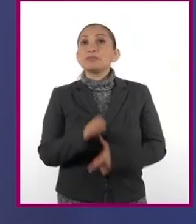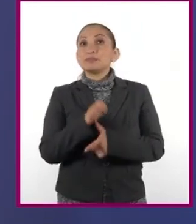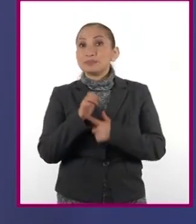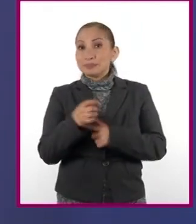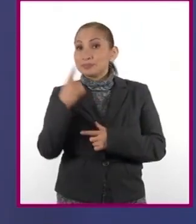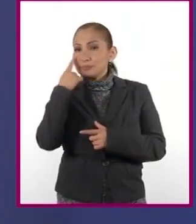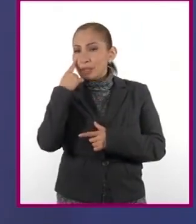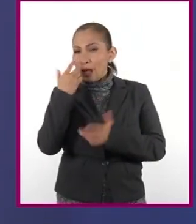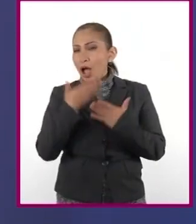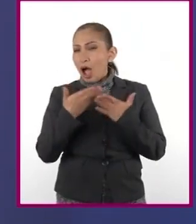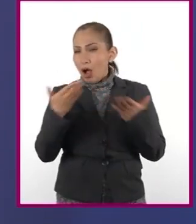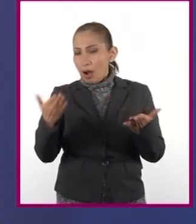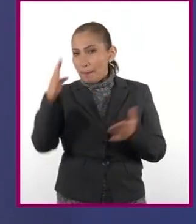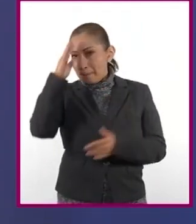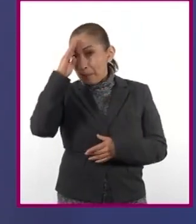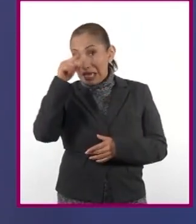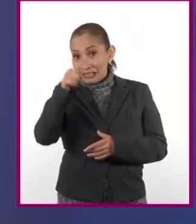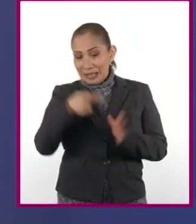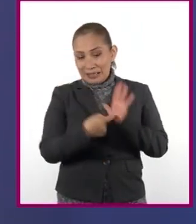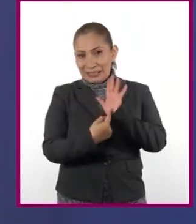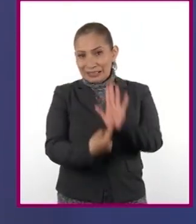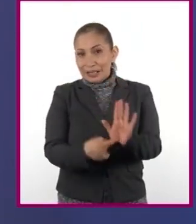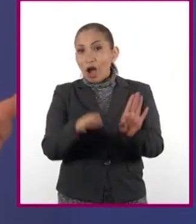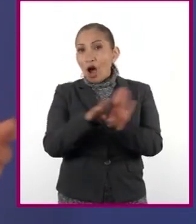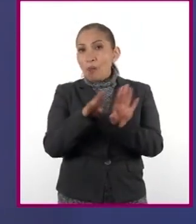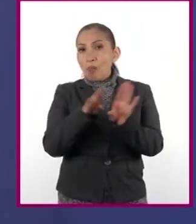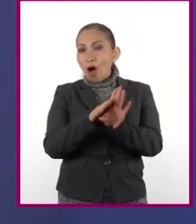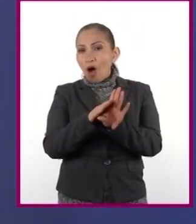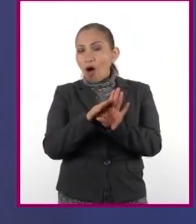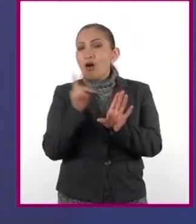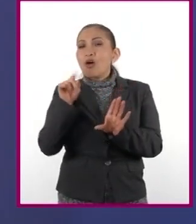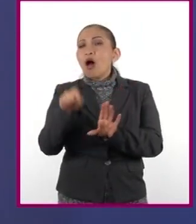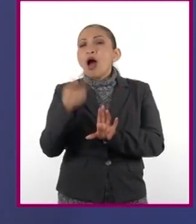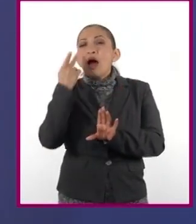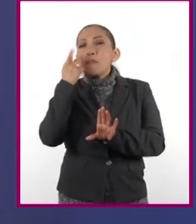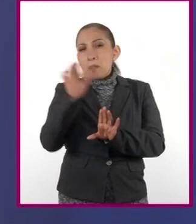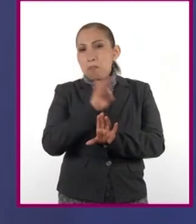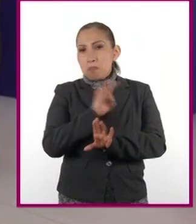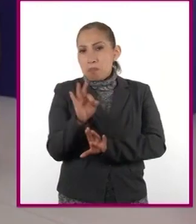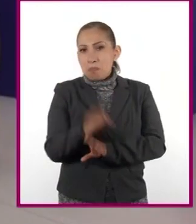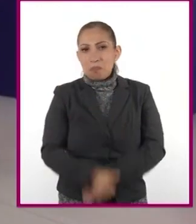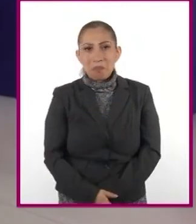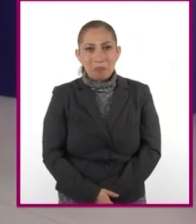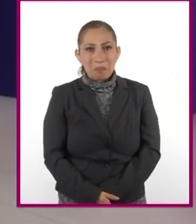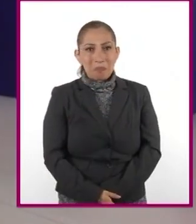Entonces, ¿qué les parece si lo presentamos como nuestro reto de hoy?